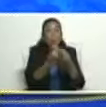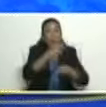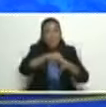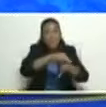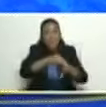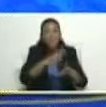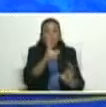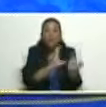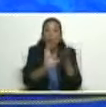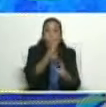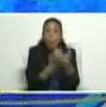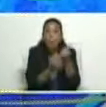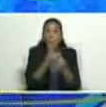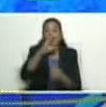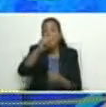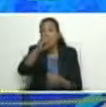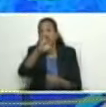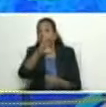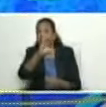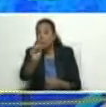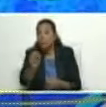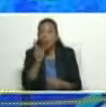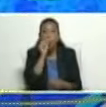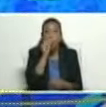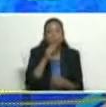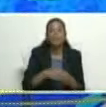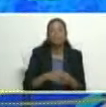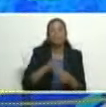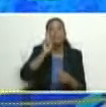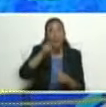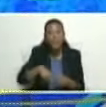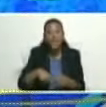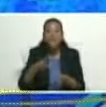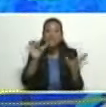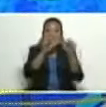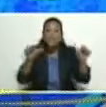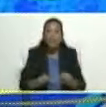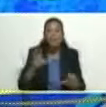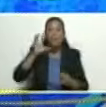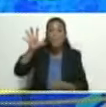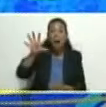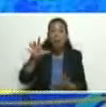de Comercio, compañero Villegas. Y a través del sistema Patria.